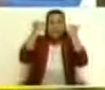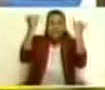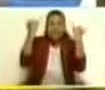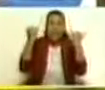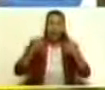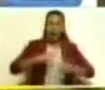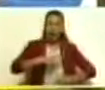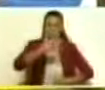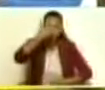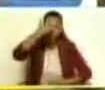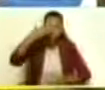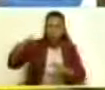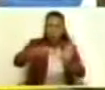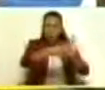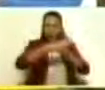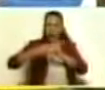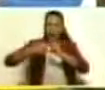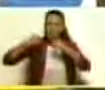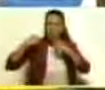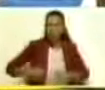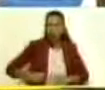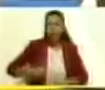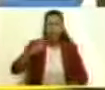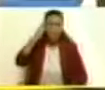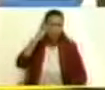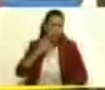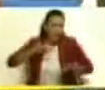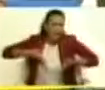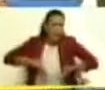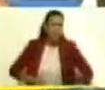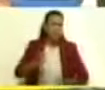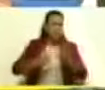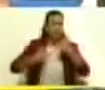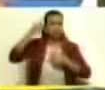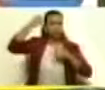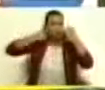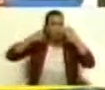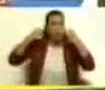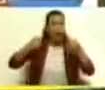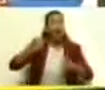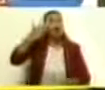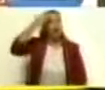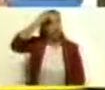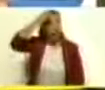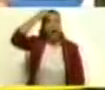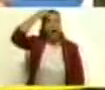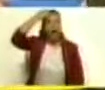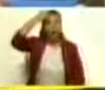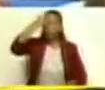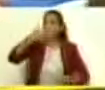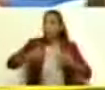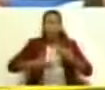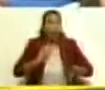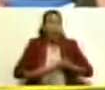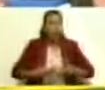la fuerza que nos caracteriza como bolivarianos y chavistas, capaces de superar cualquier nudo crítico